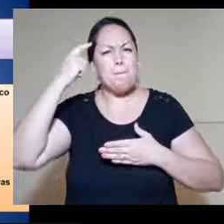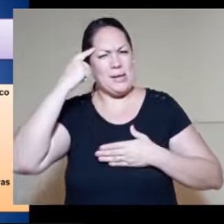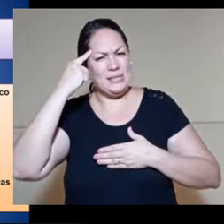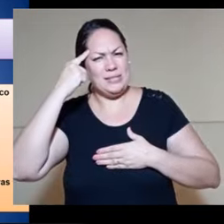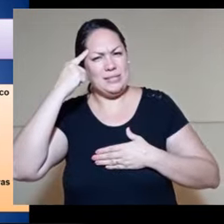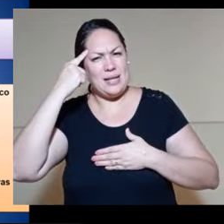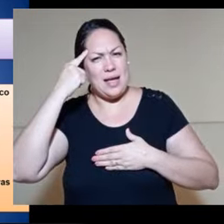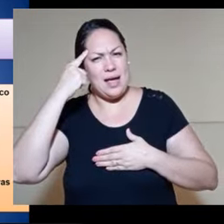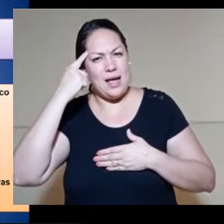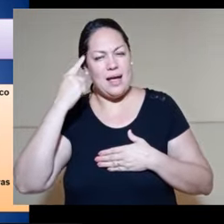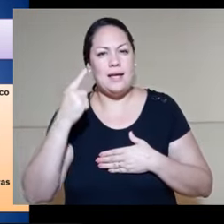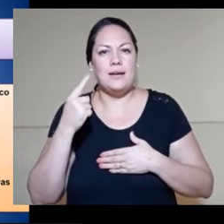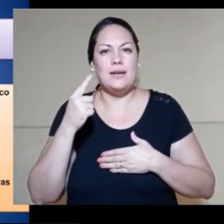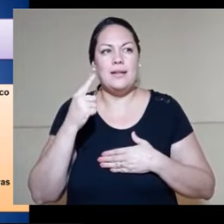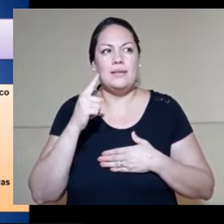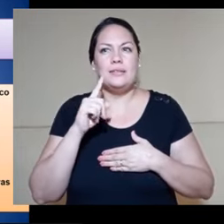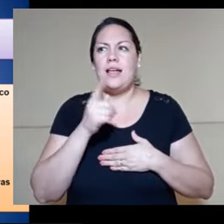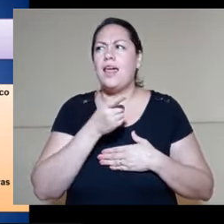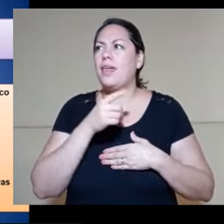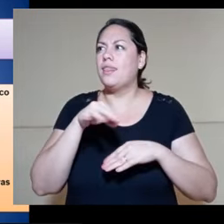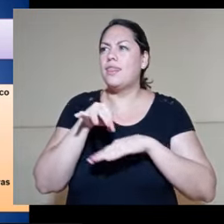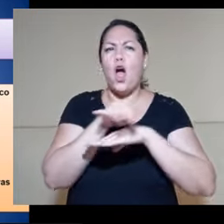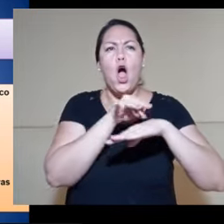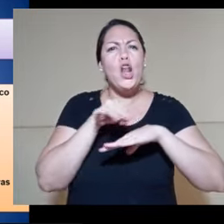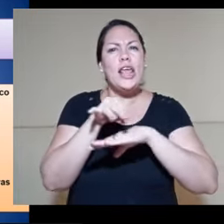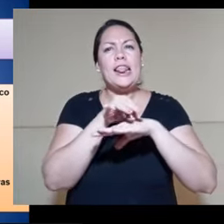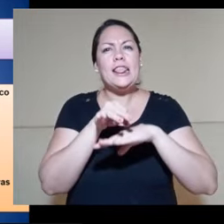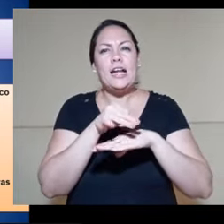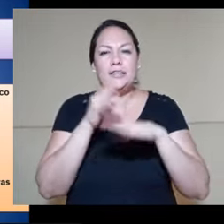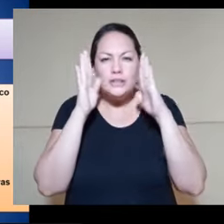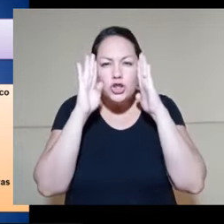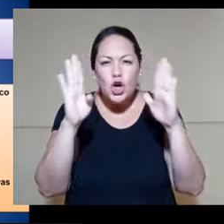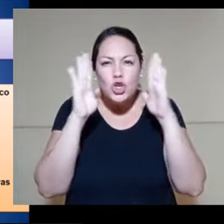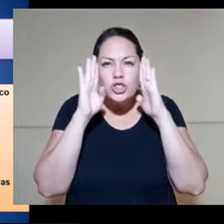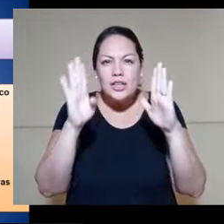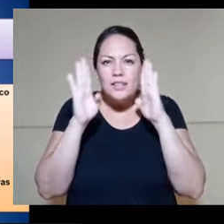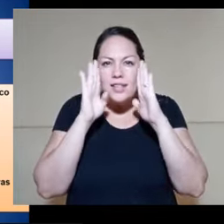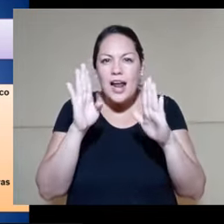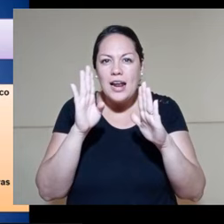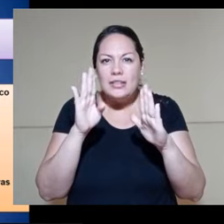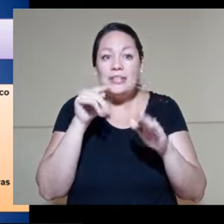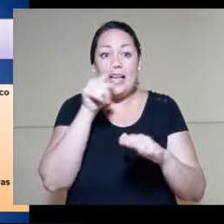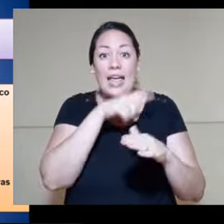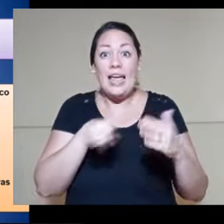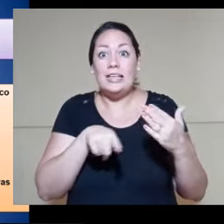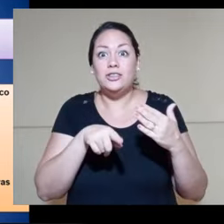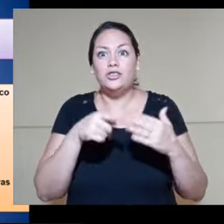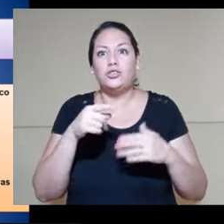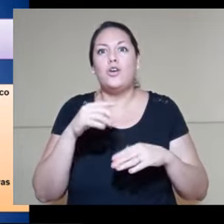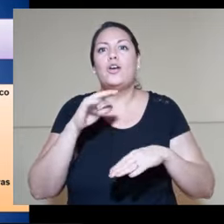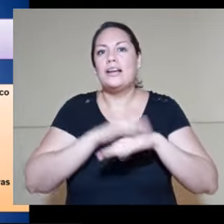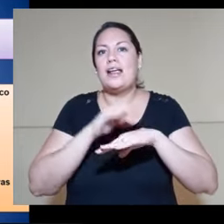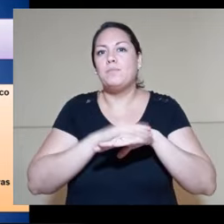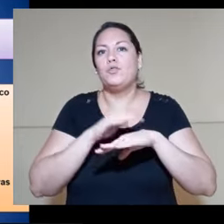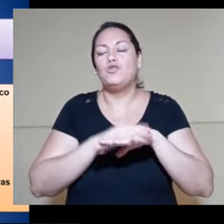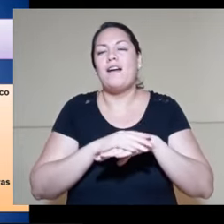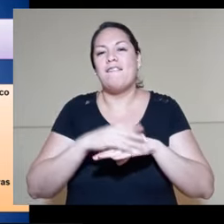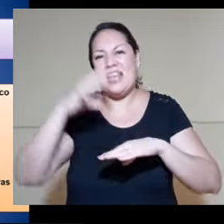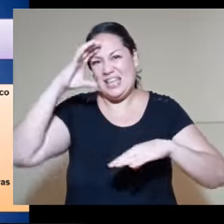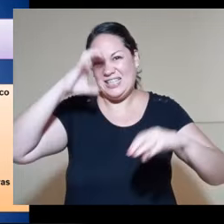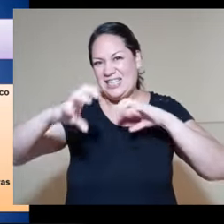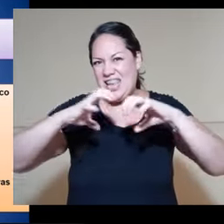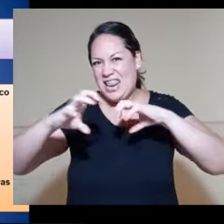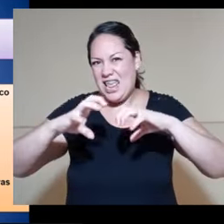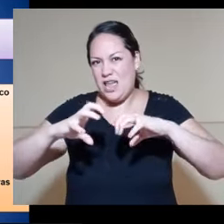funciones mentales como razonar, pensar, orientarse, concentrarse,